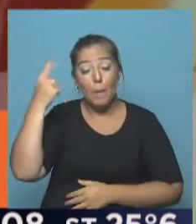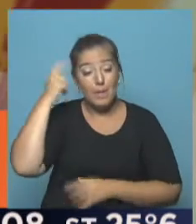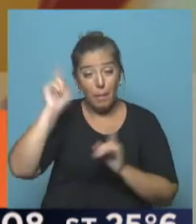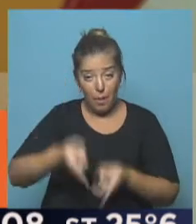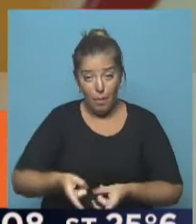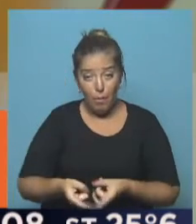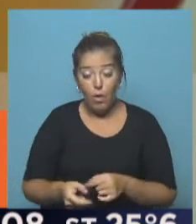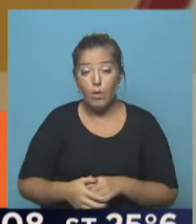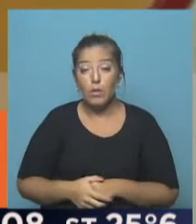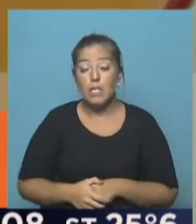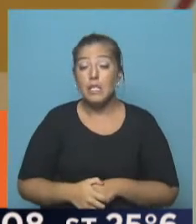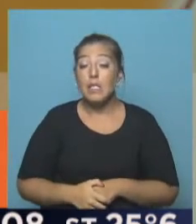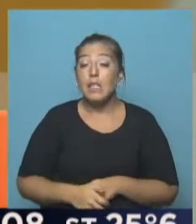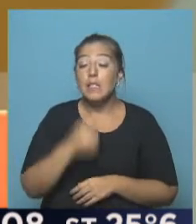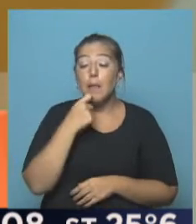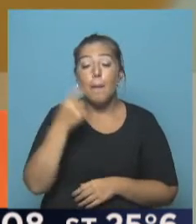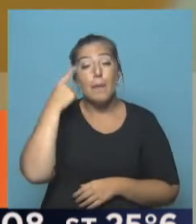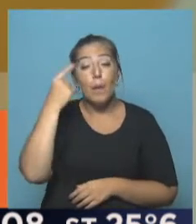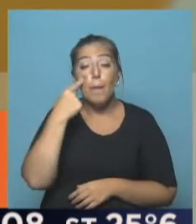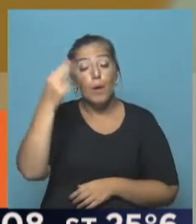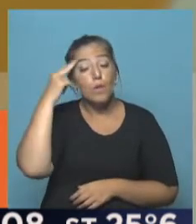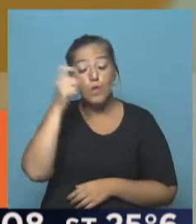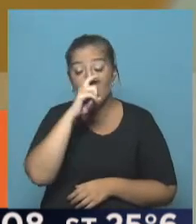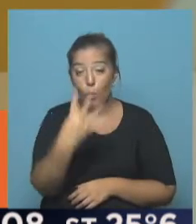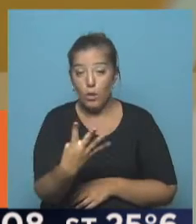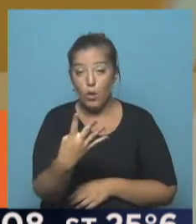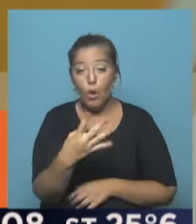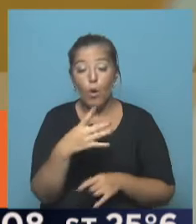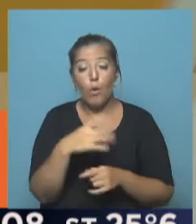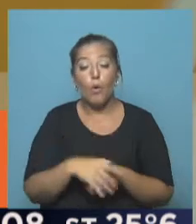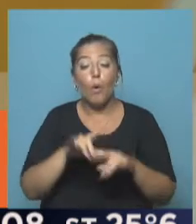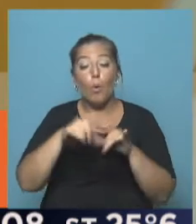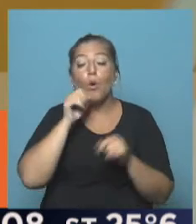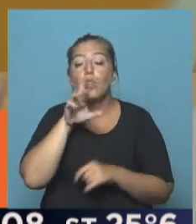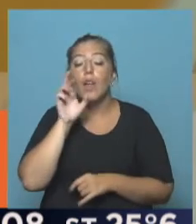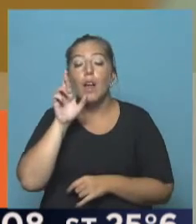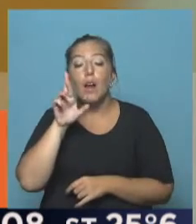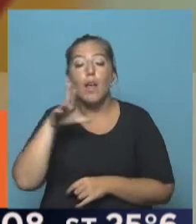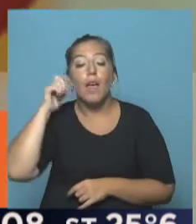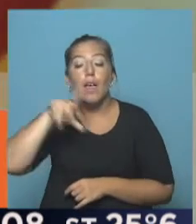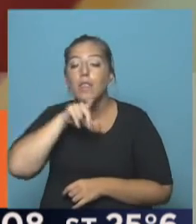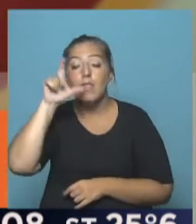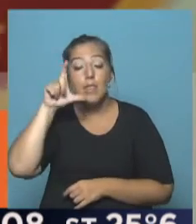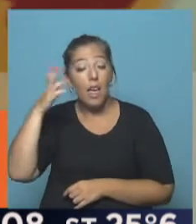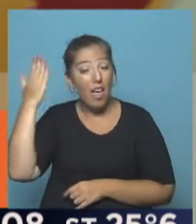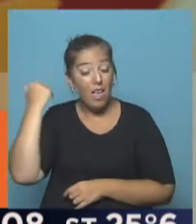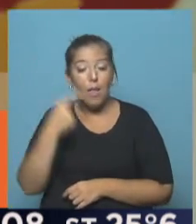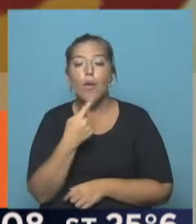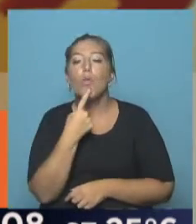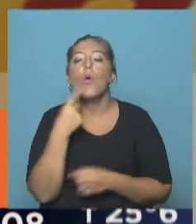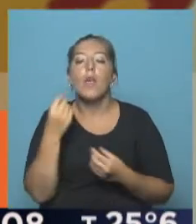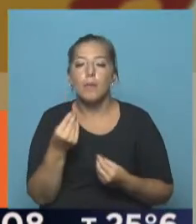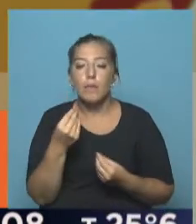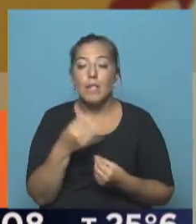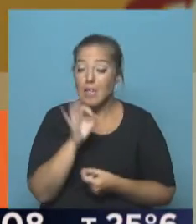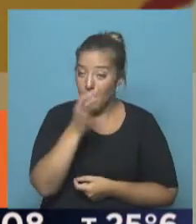mismo. Mira, si nos vamos a 1974, el caso Watergate, en aquella oportunidad la gran pregunta era, ¿lo